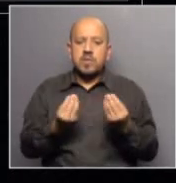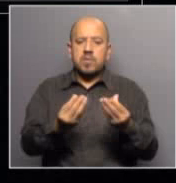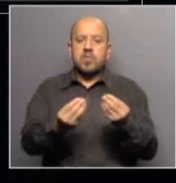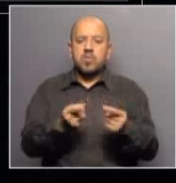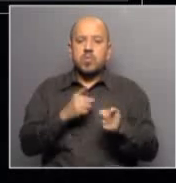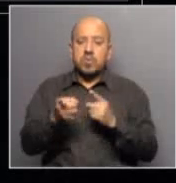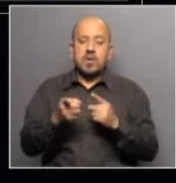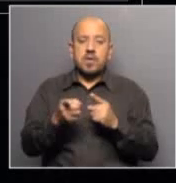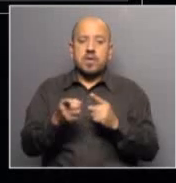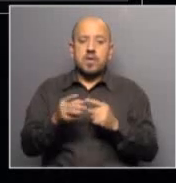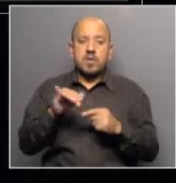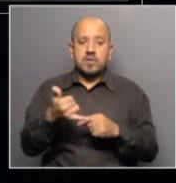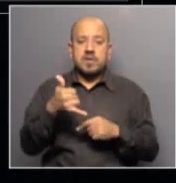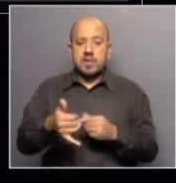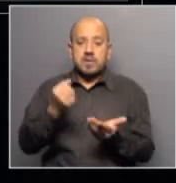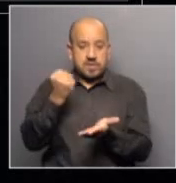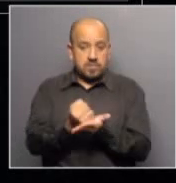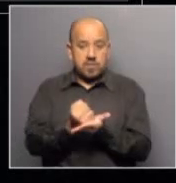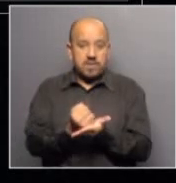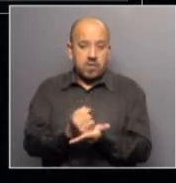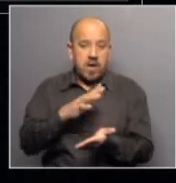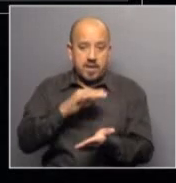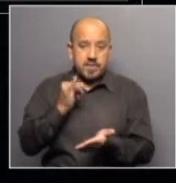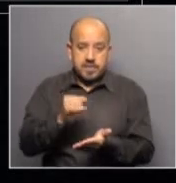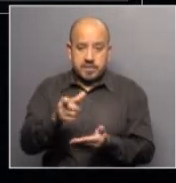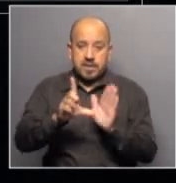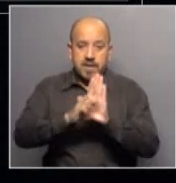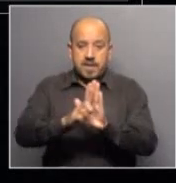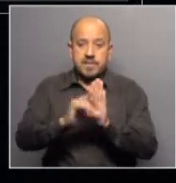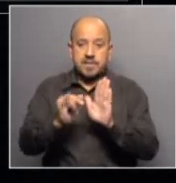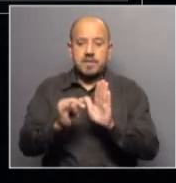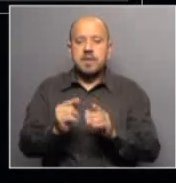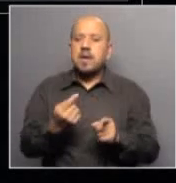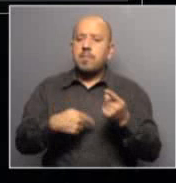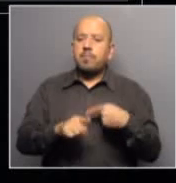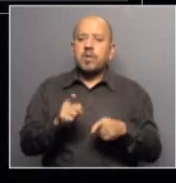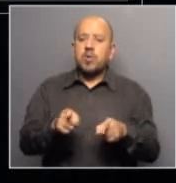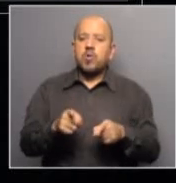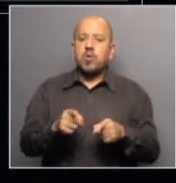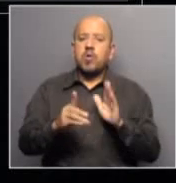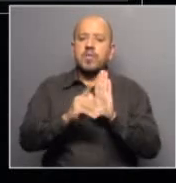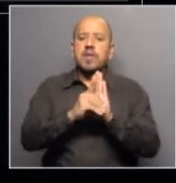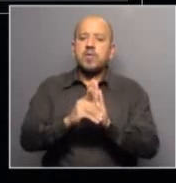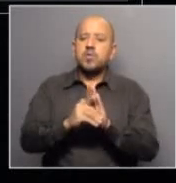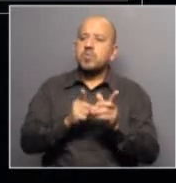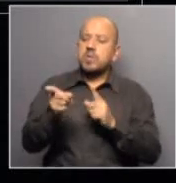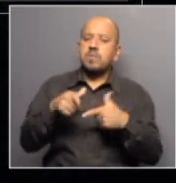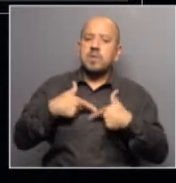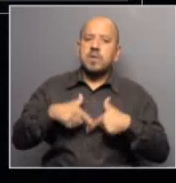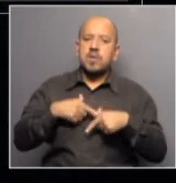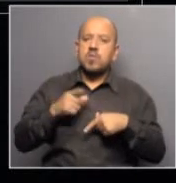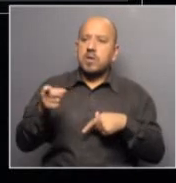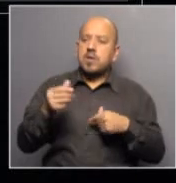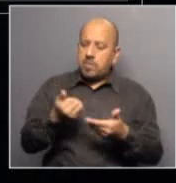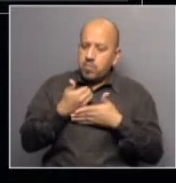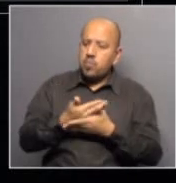ustedes ya tienen una certificación hecha, son legales, pero al no dar los datos al Ministerio, ellos le exigen que ustedes demuestren que son